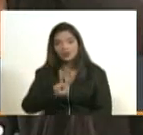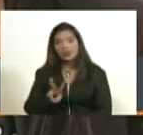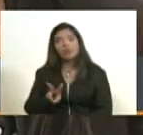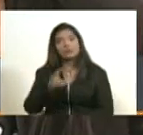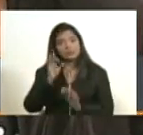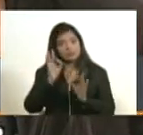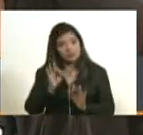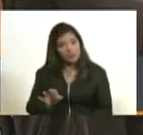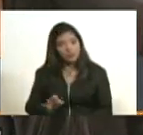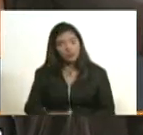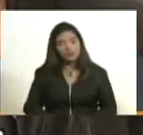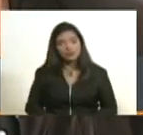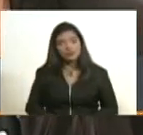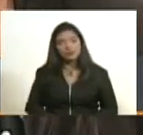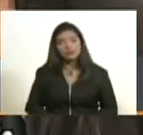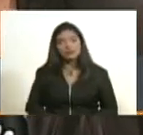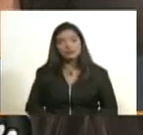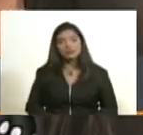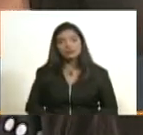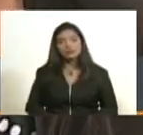seguramente muy pronto,